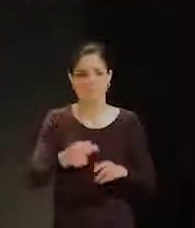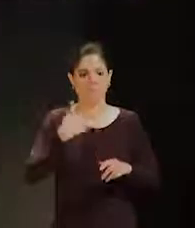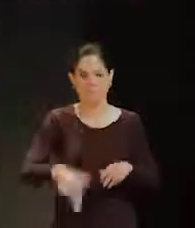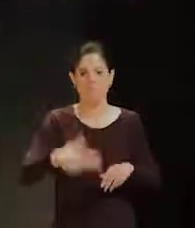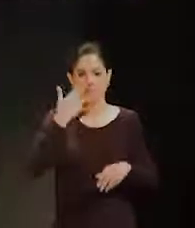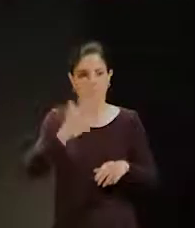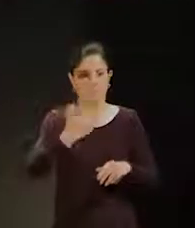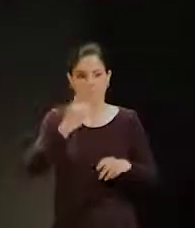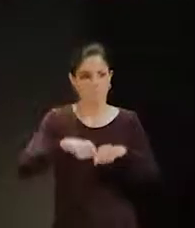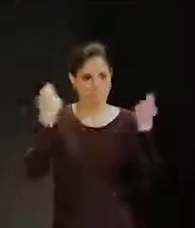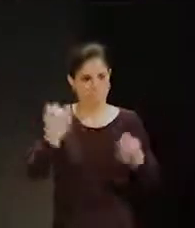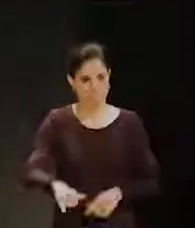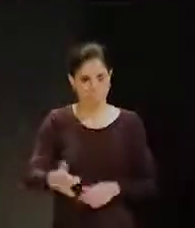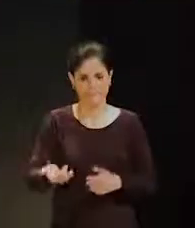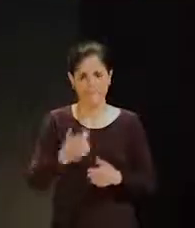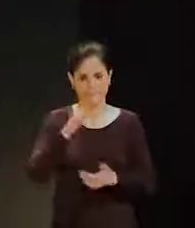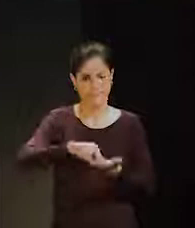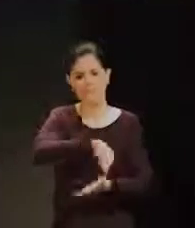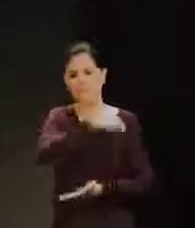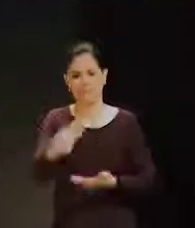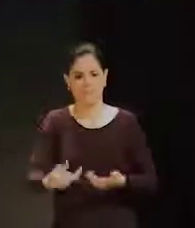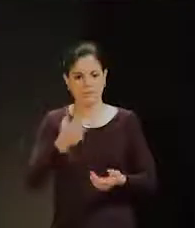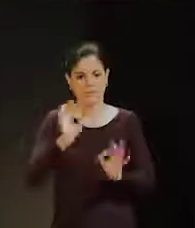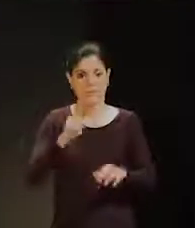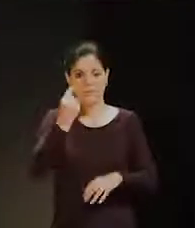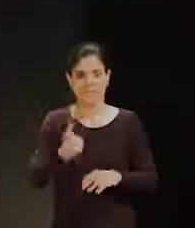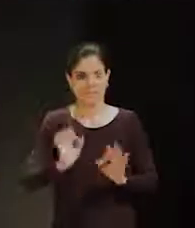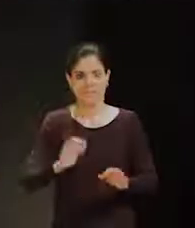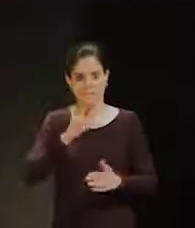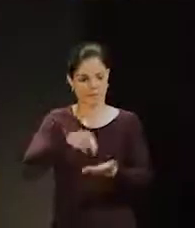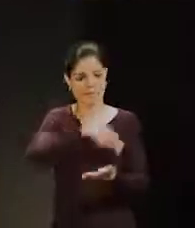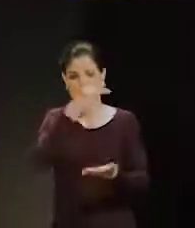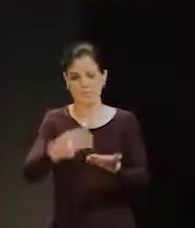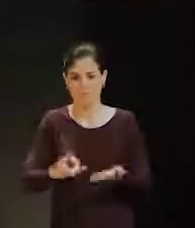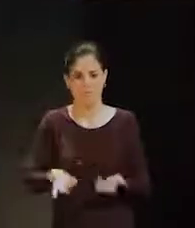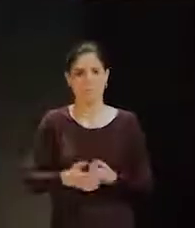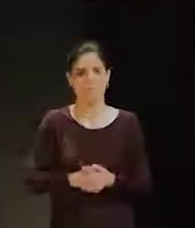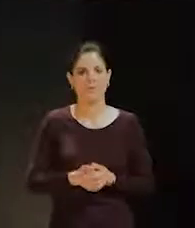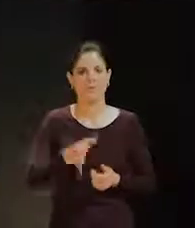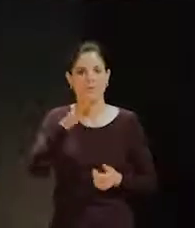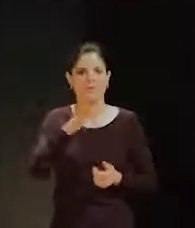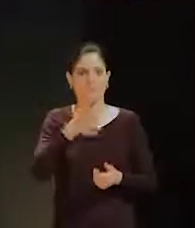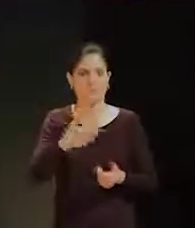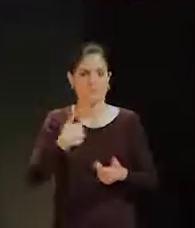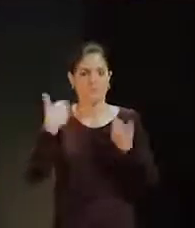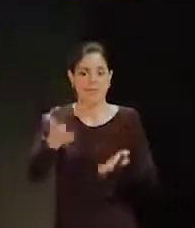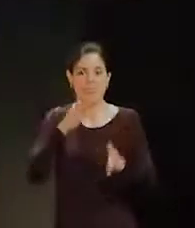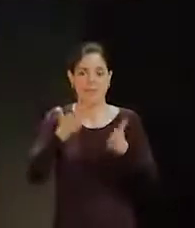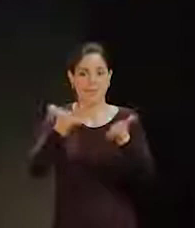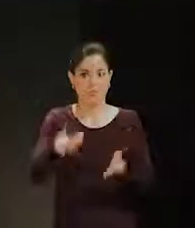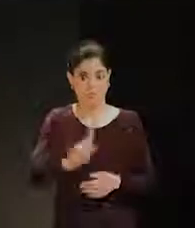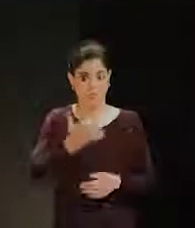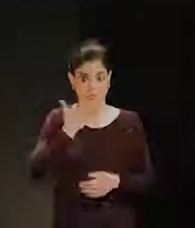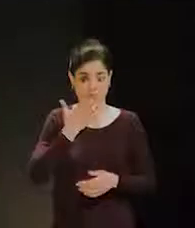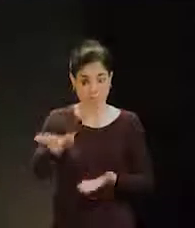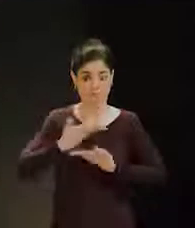el pie y fue ahí mismo, en el primer día de la jornada. Se cayó porque yo me puse duda, si no